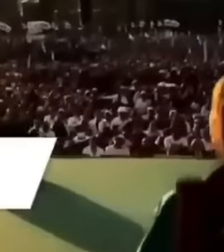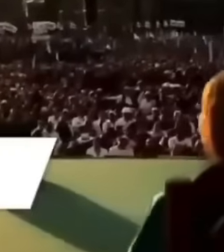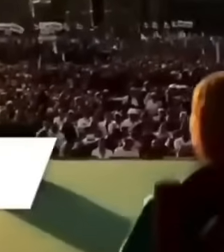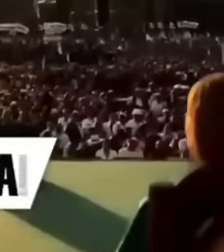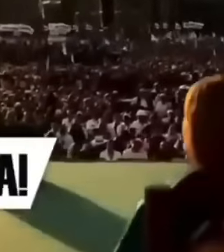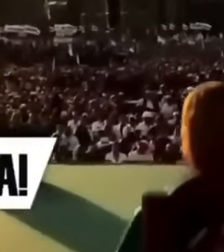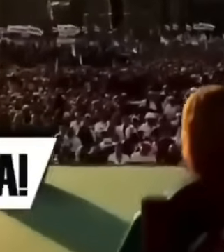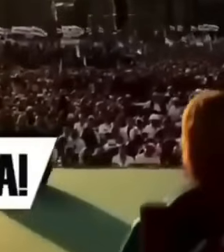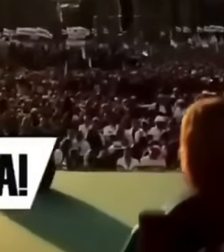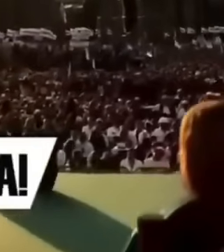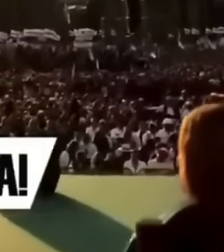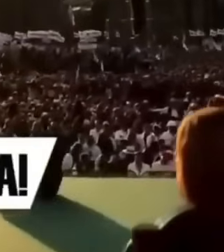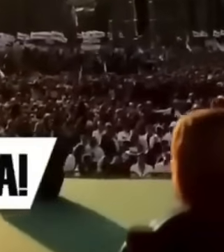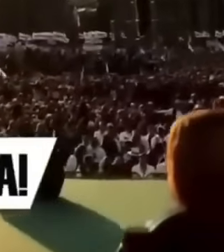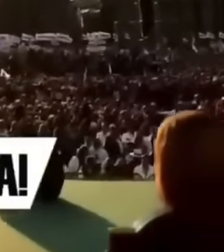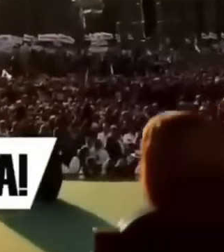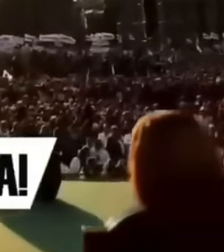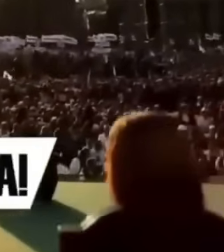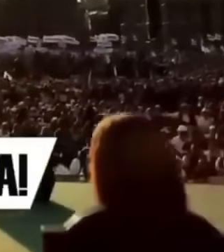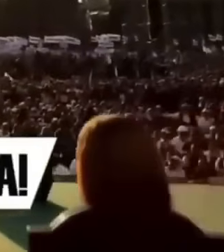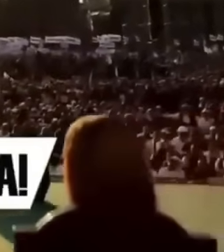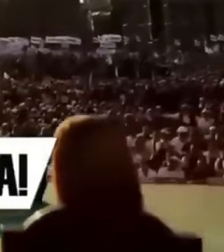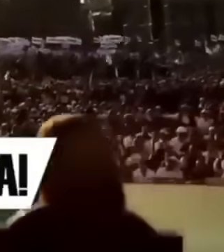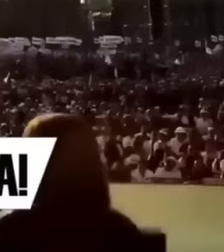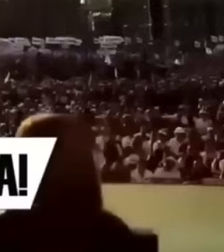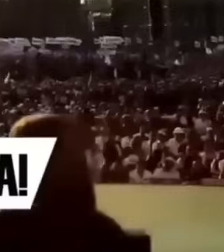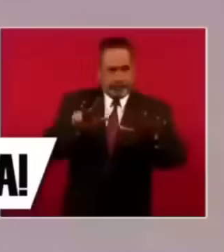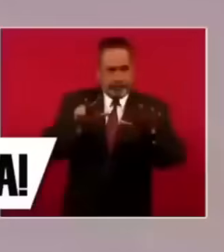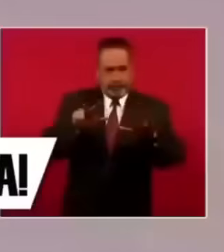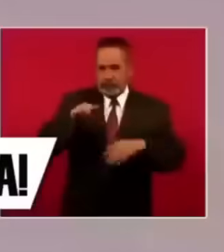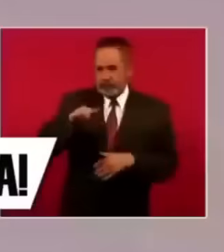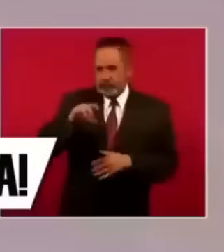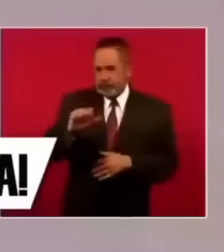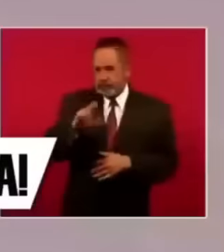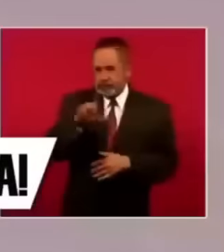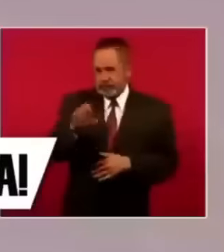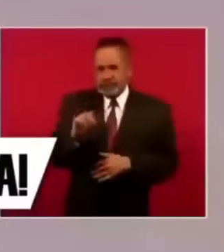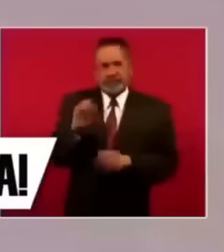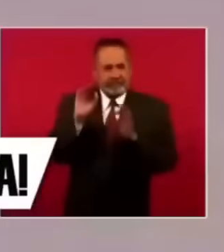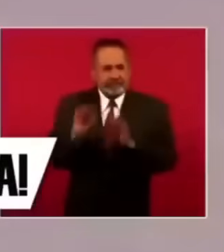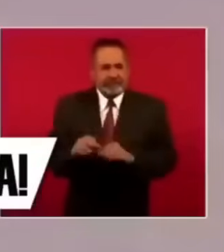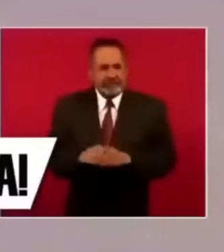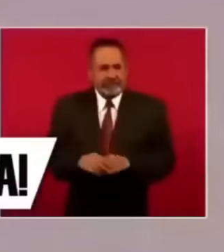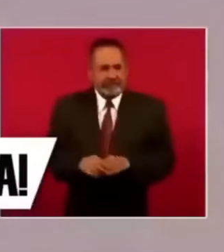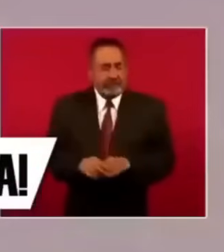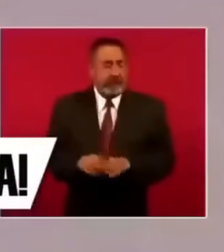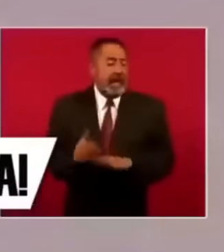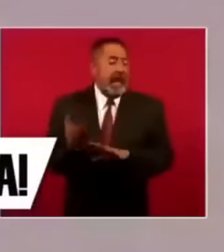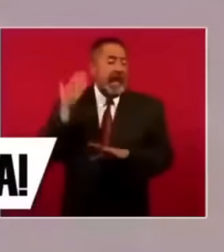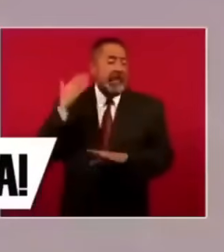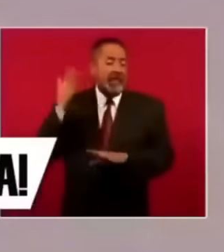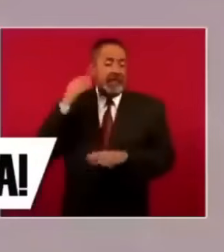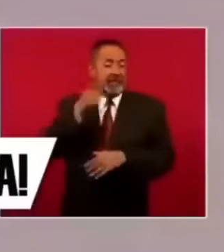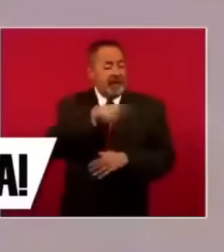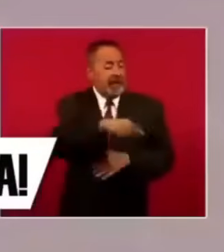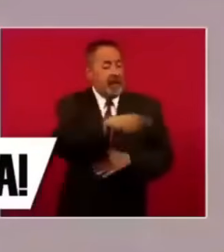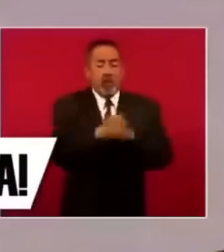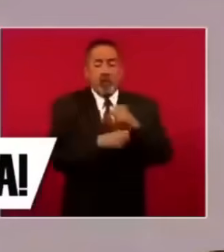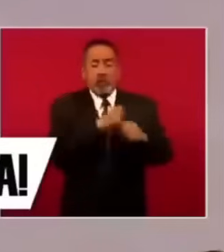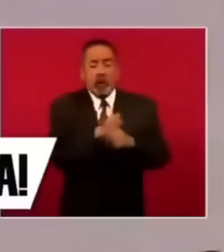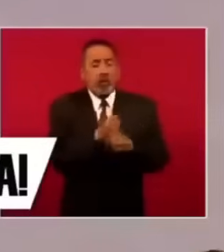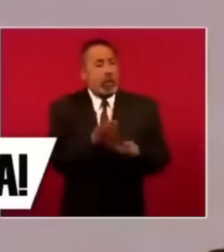recordar hoy, 18 de marzo, que a pesar del entreguismo que